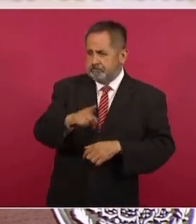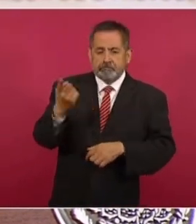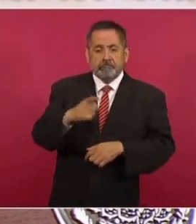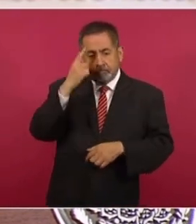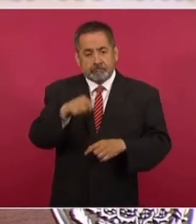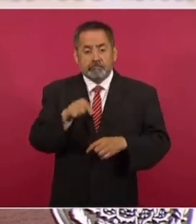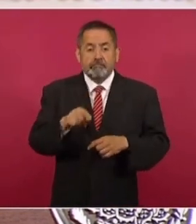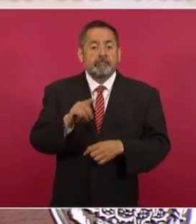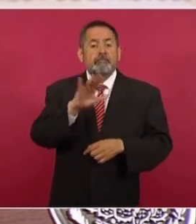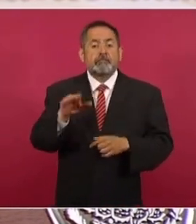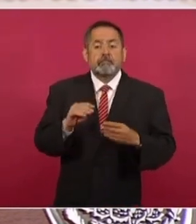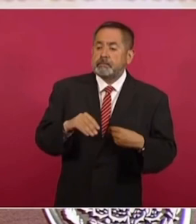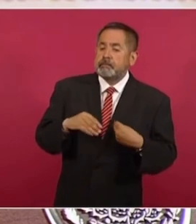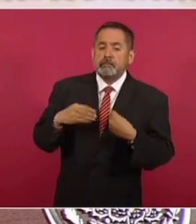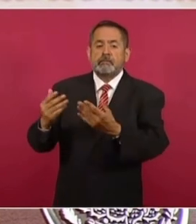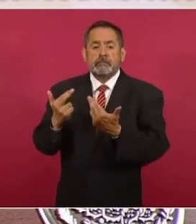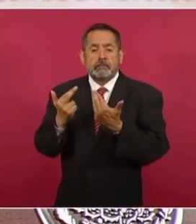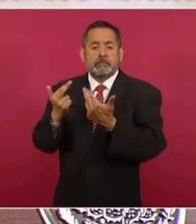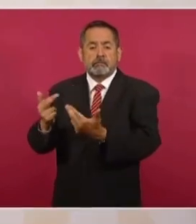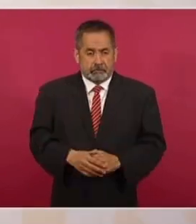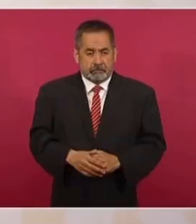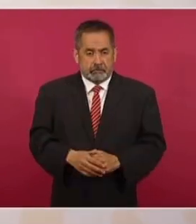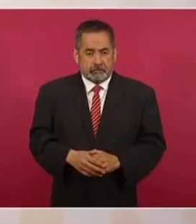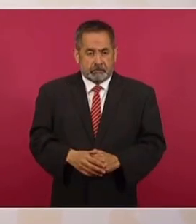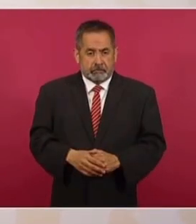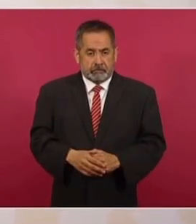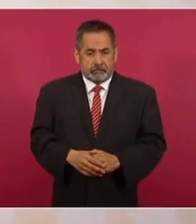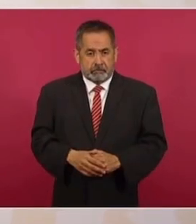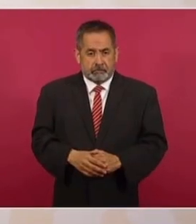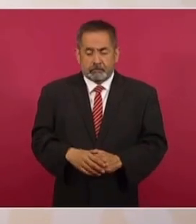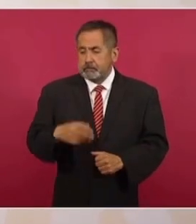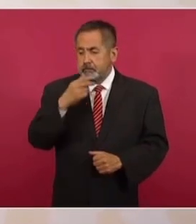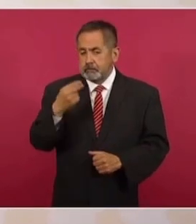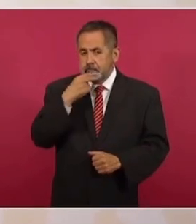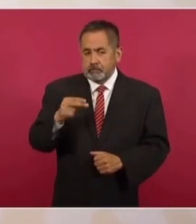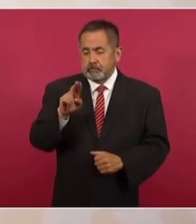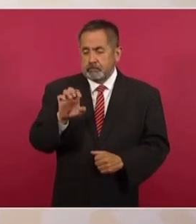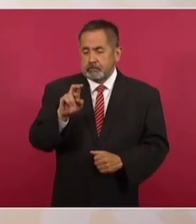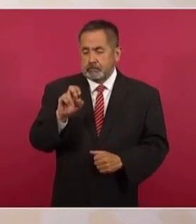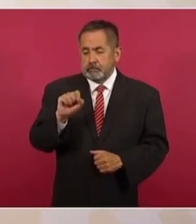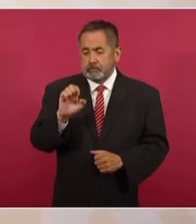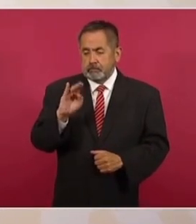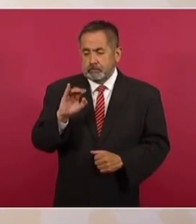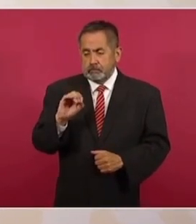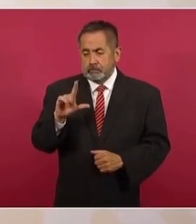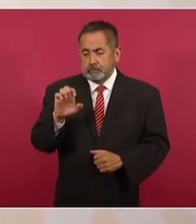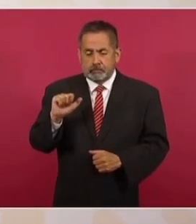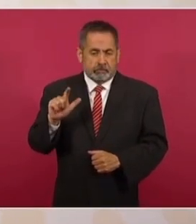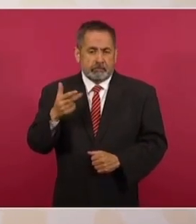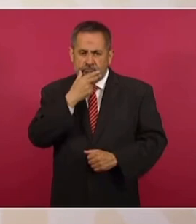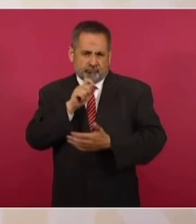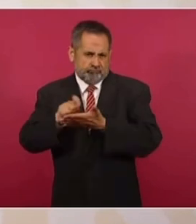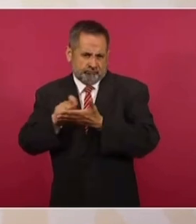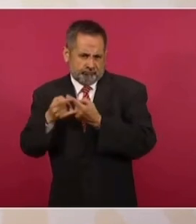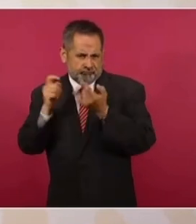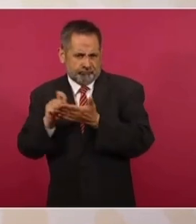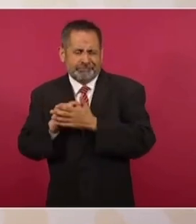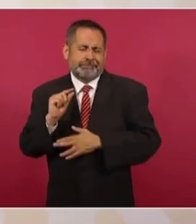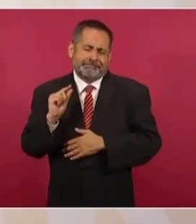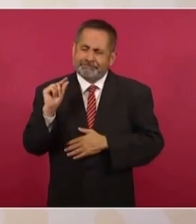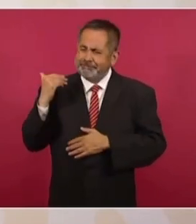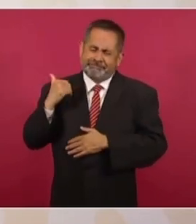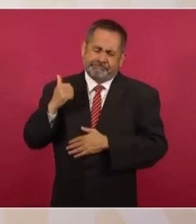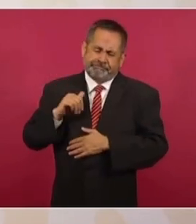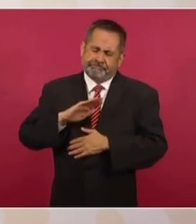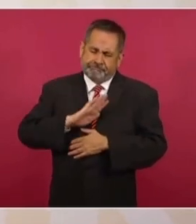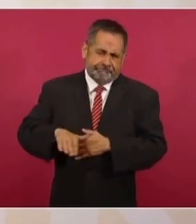entregársela, para regalársela a Francisco Villa. Eusebio Leal, un historiador que acaba de fallecer, un